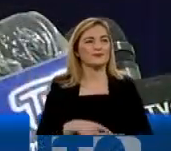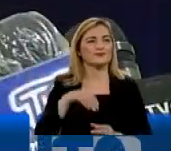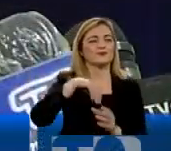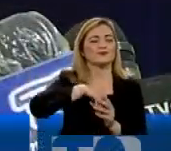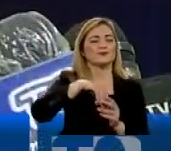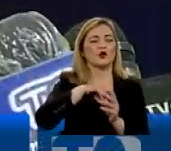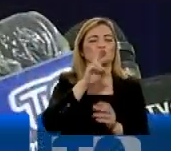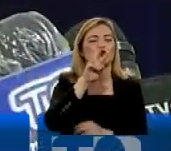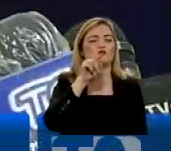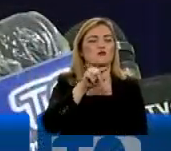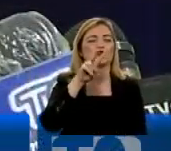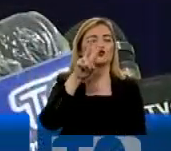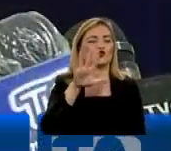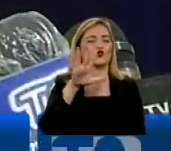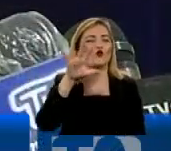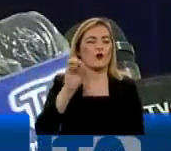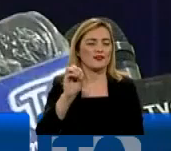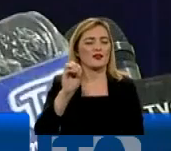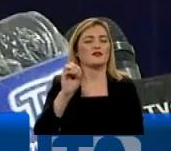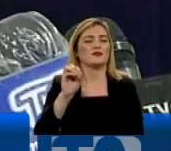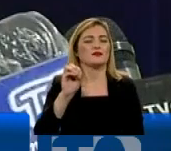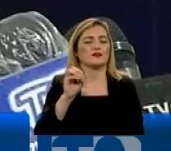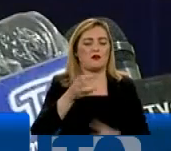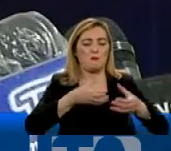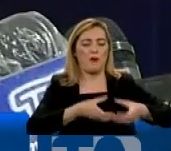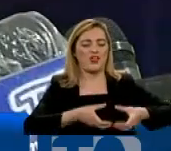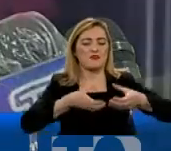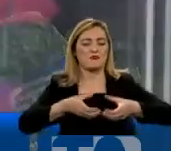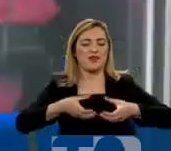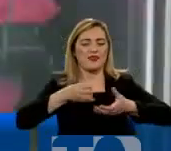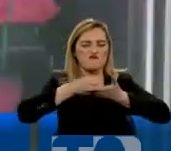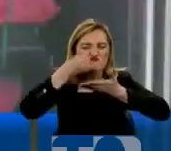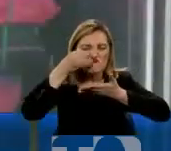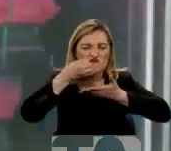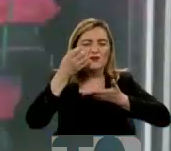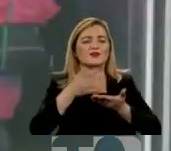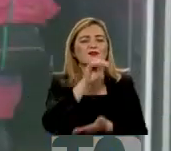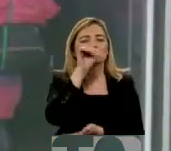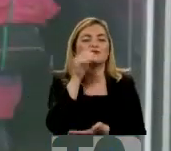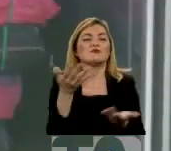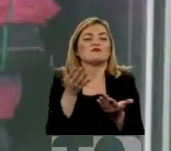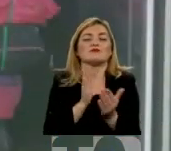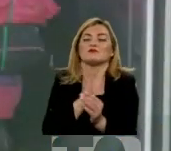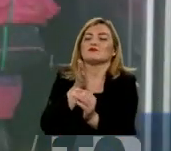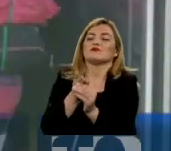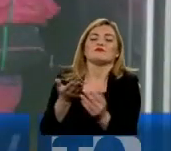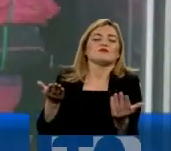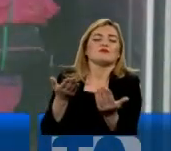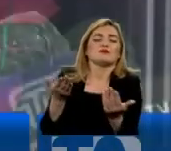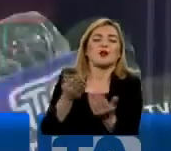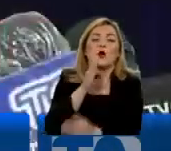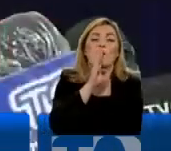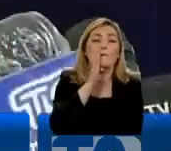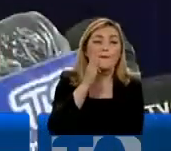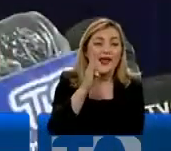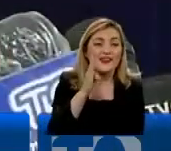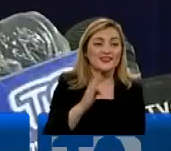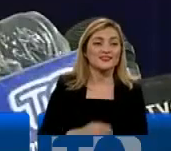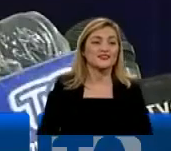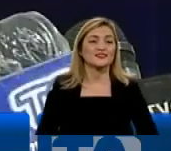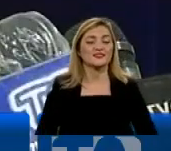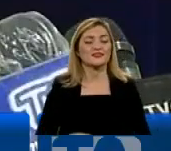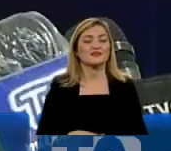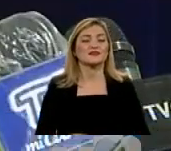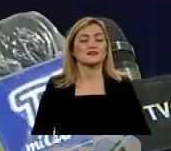transportaban 2.250 paquetes de cocaína. El destino de la mercancía, según la policía, era Bélgica. La unidad